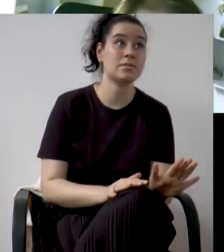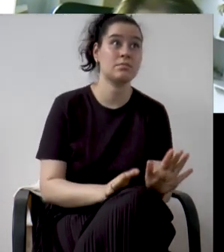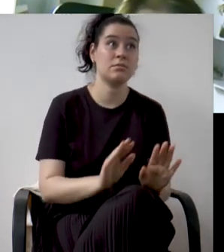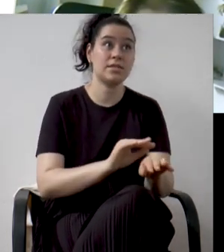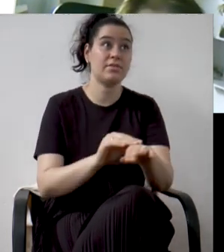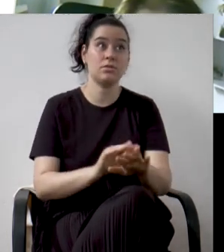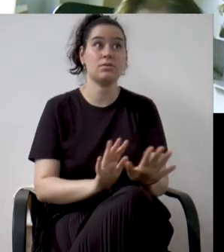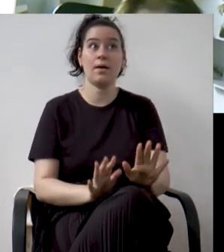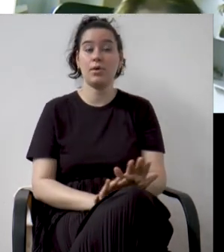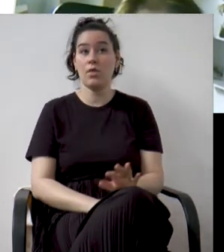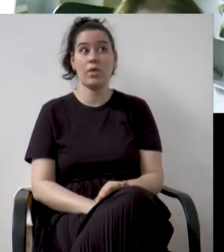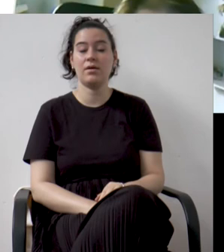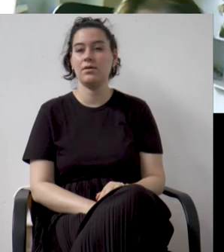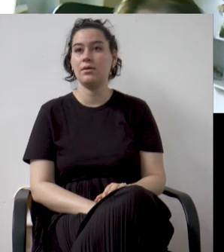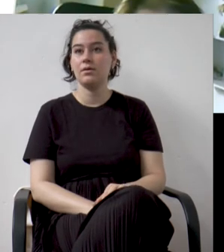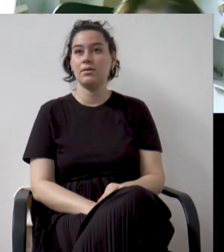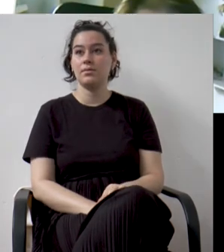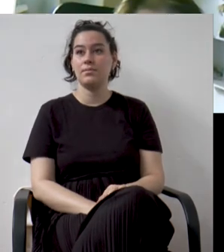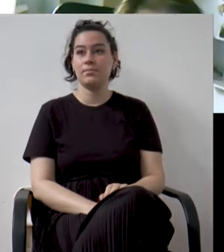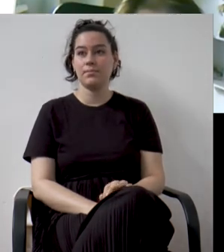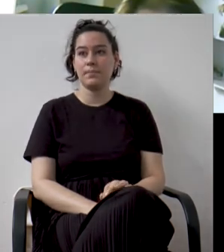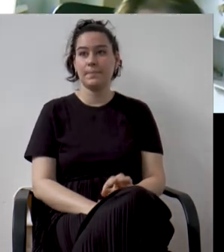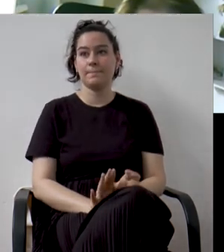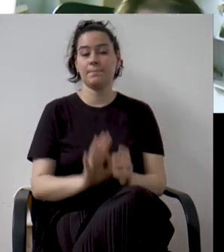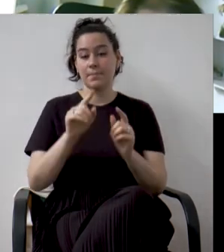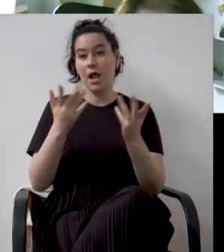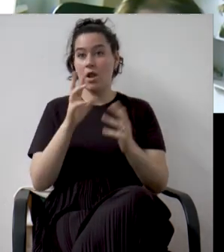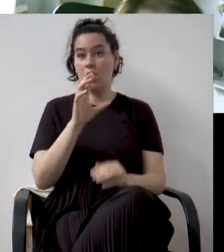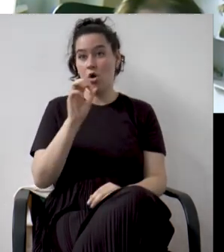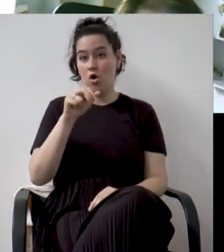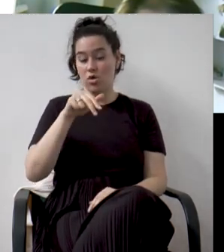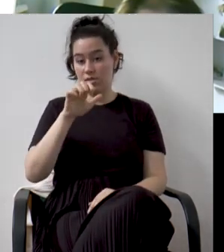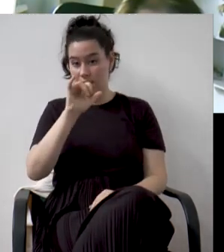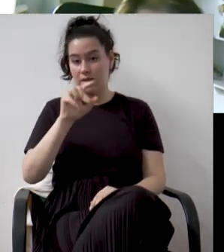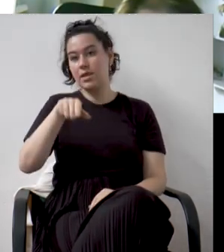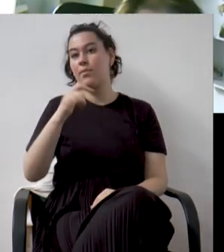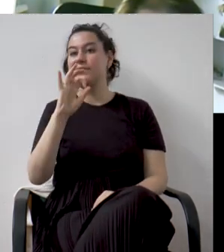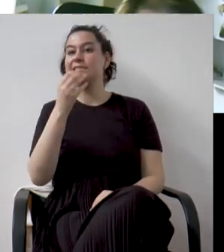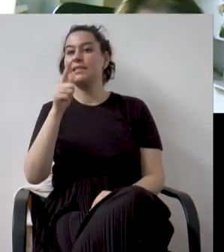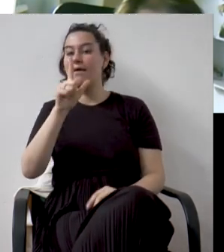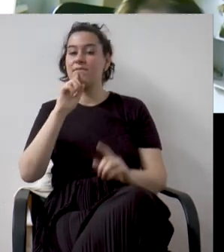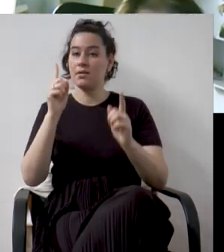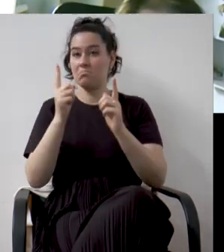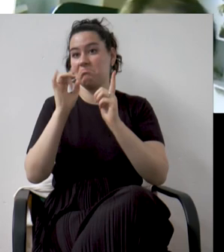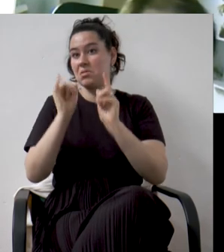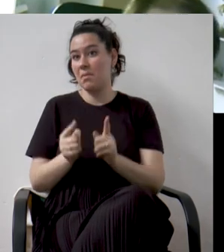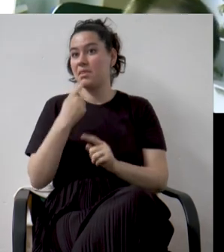Si les parece, damos la palabra a Rodney y después, si querés, Isabel, comentás un poquito lo que tenés para